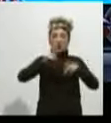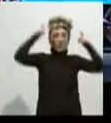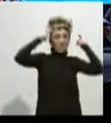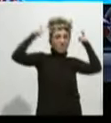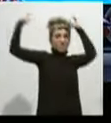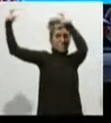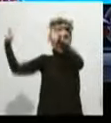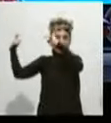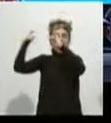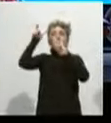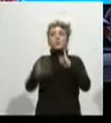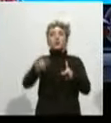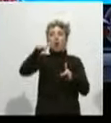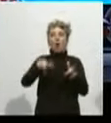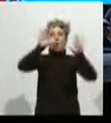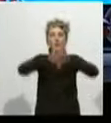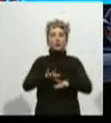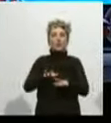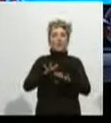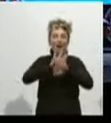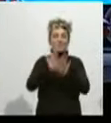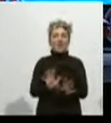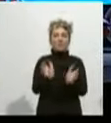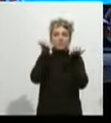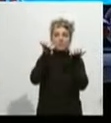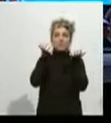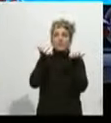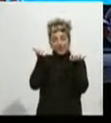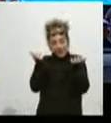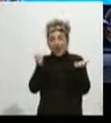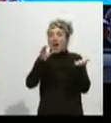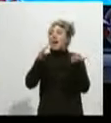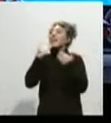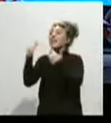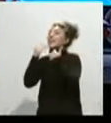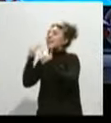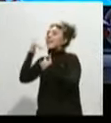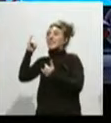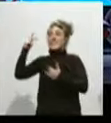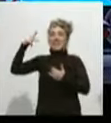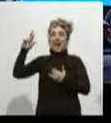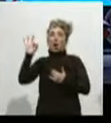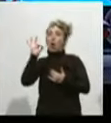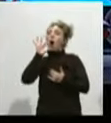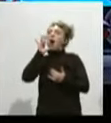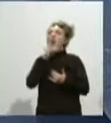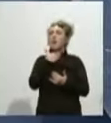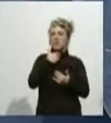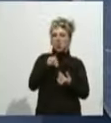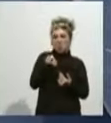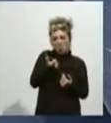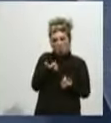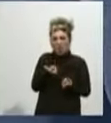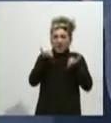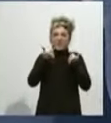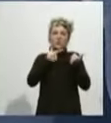certamen de esta noche. A disfrutarlo, Ícaro, muchas gracias. Pero yo veo que nos apetece, en verdad, un poquito más de humor. Necesitamos